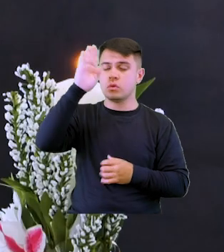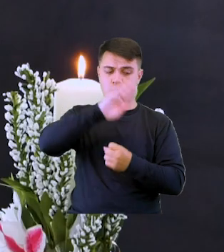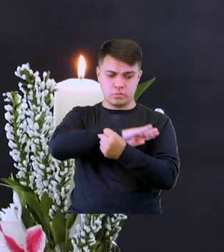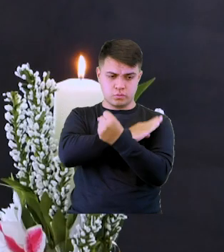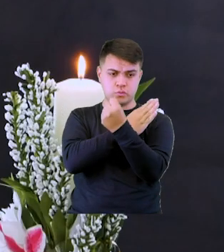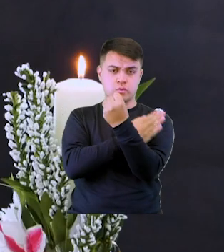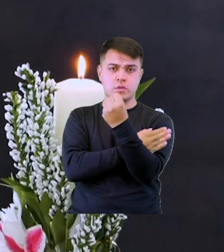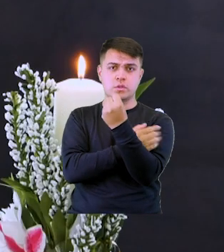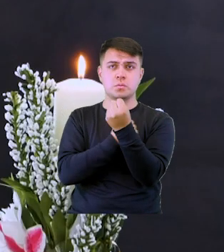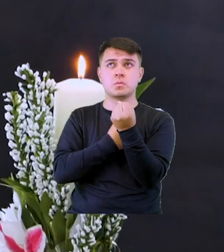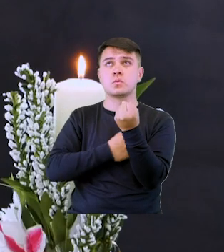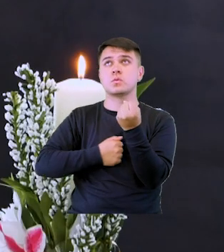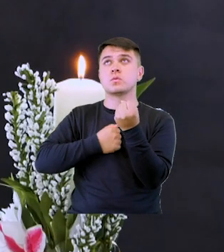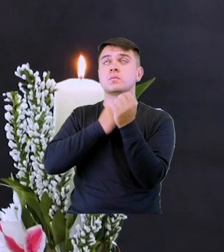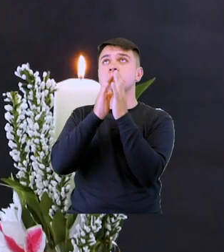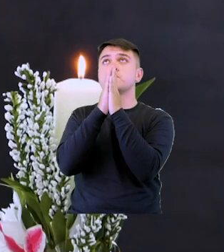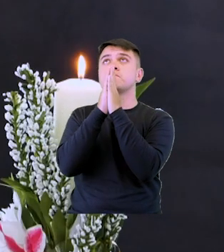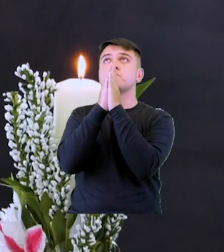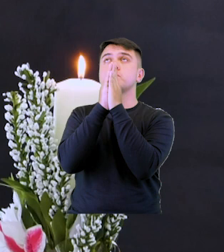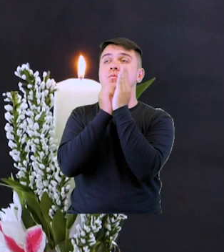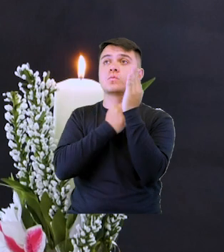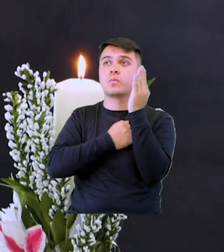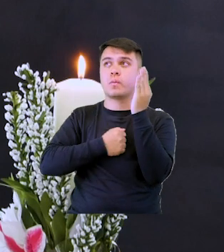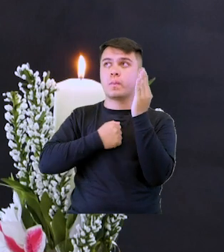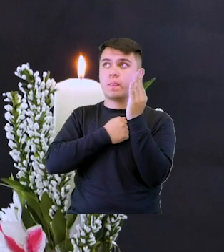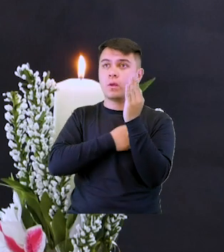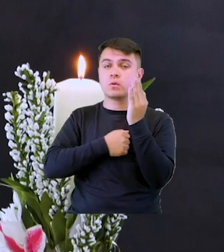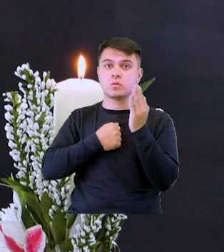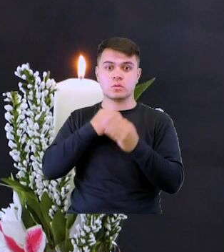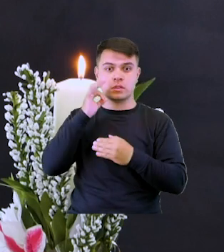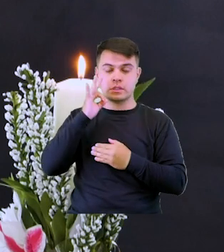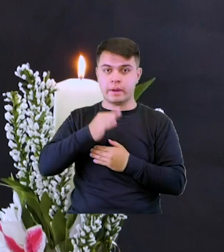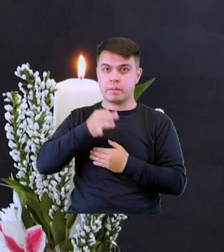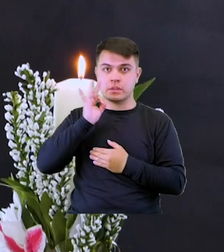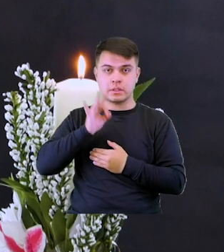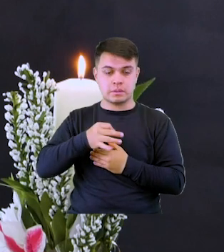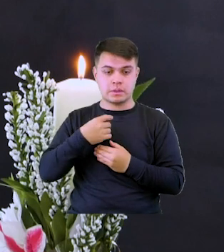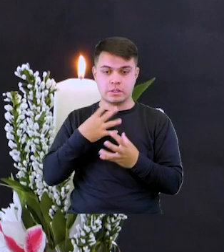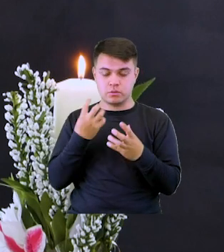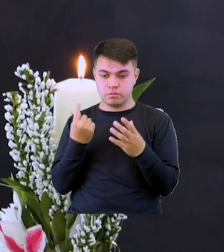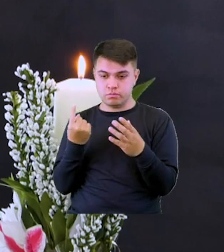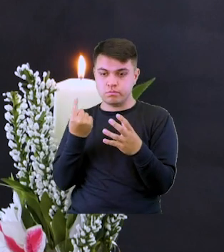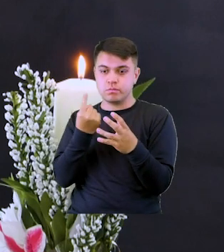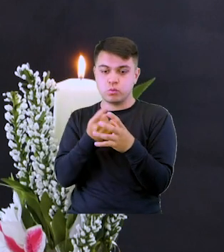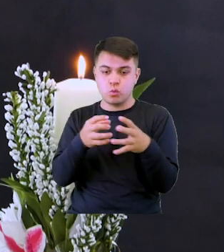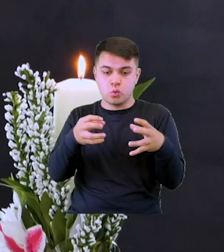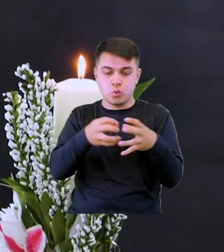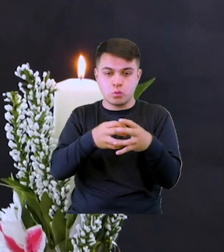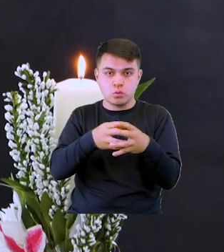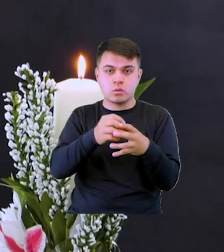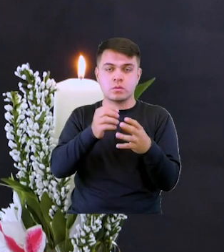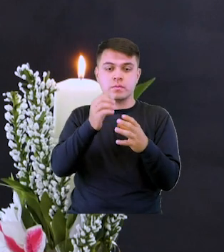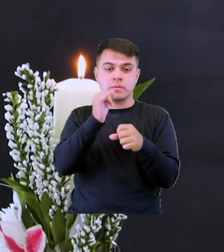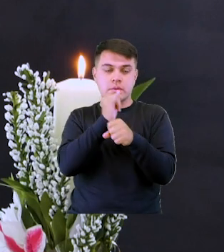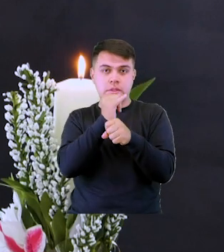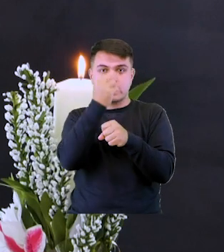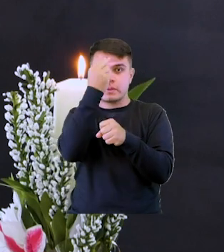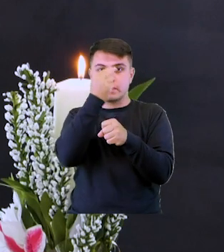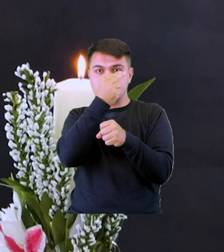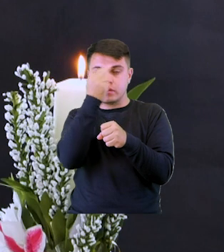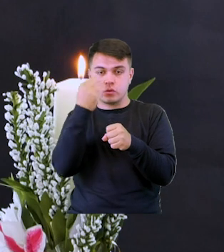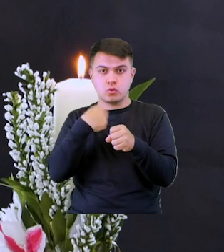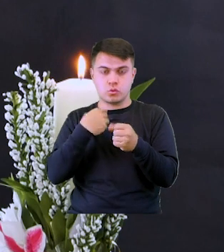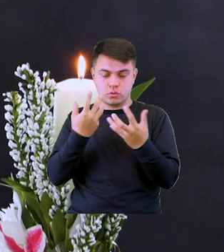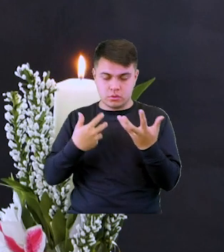Dios Todopoderoso, te pedimos ser contados siempre entre los miembros de Cristo, cuyo cuerpo